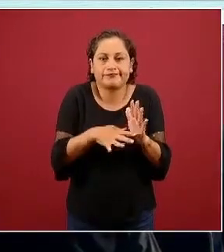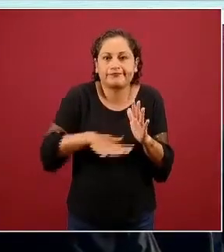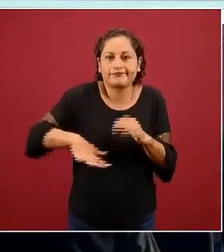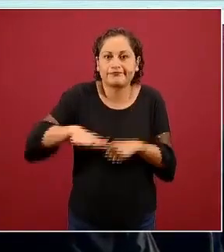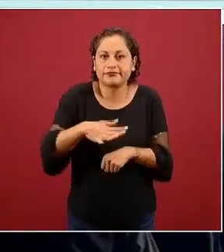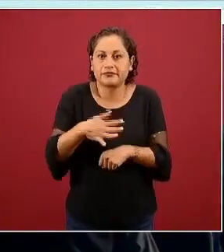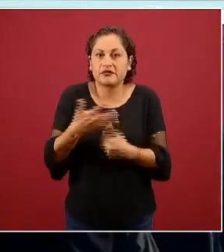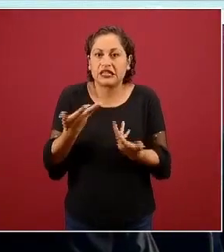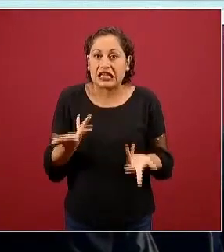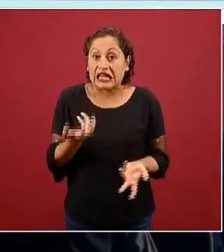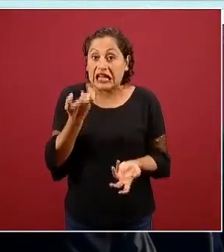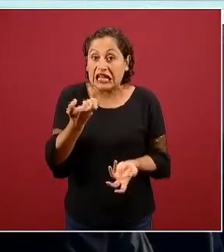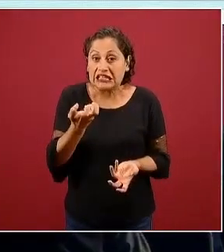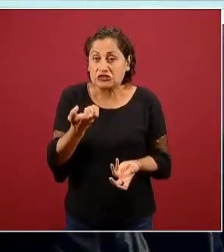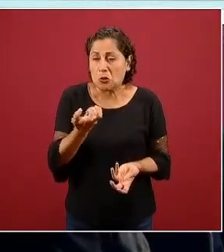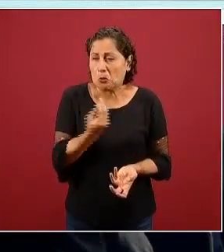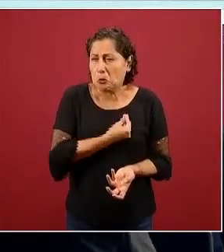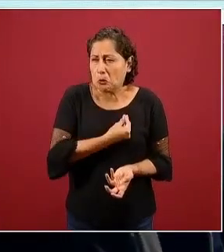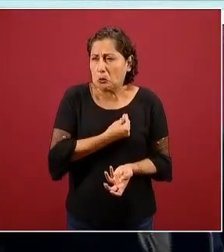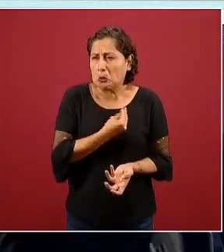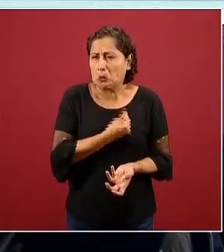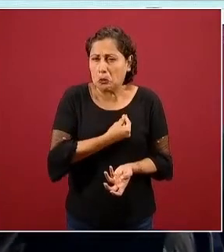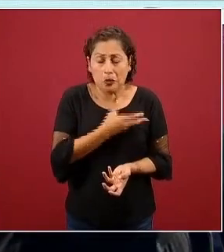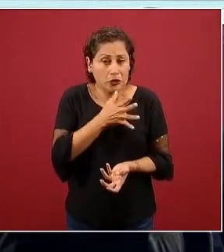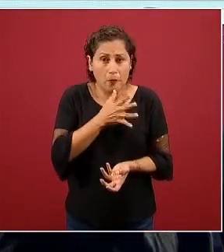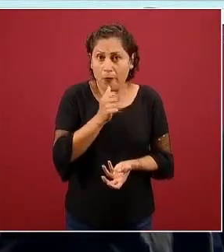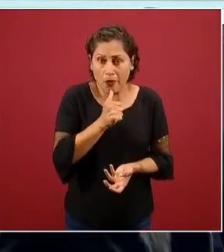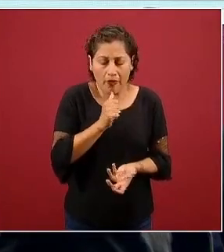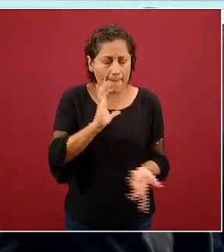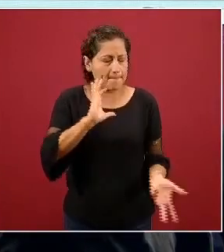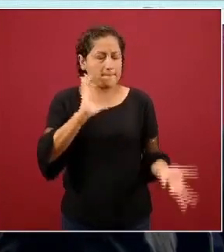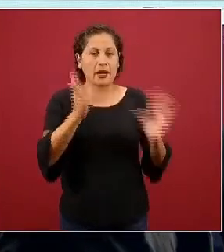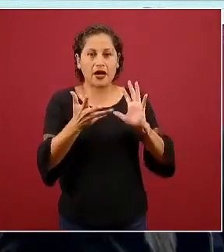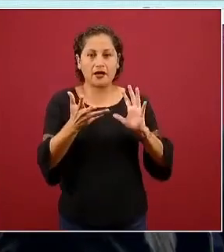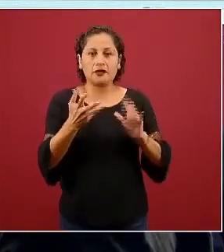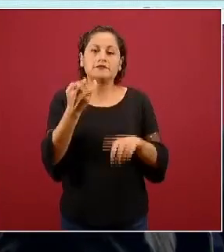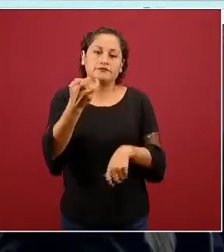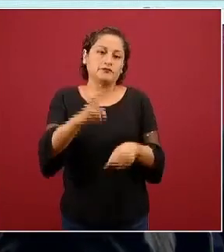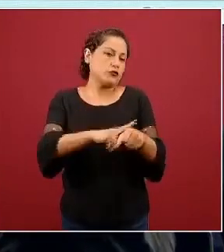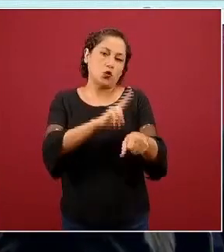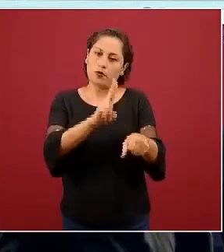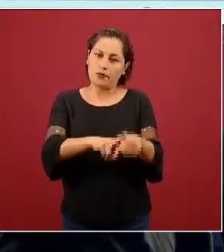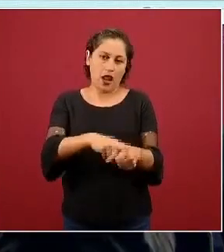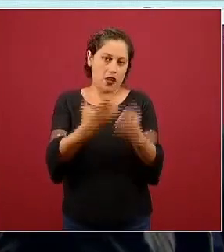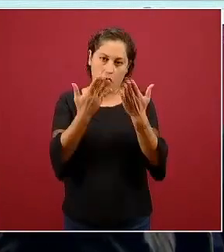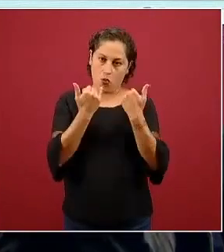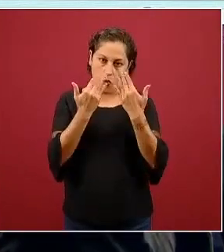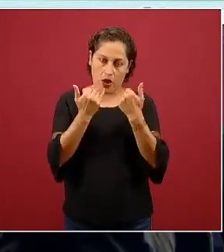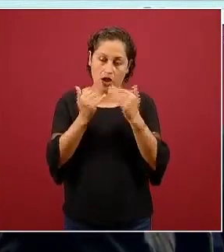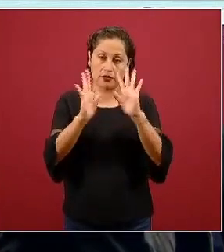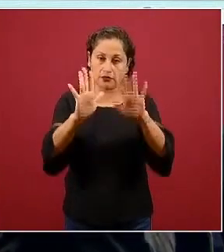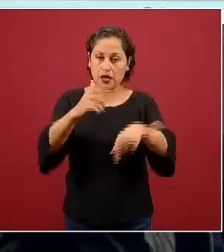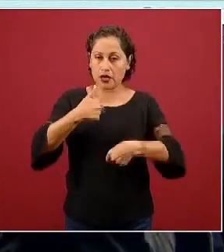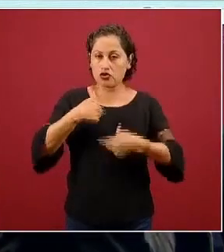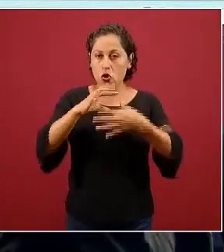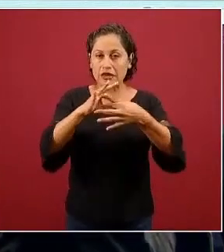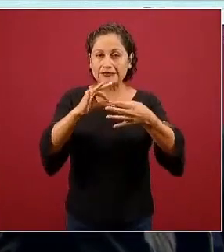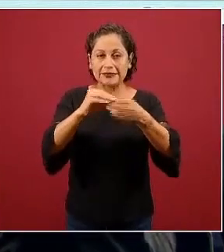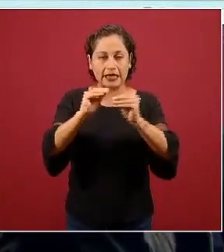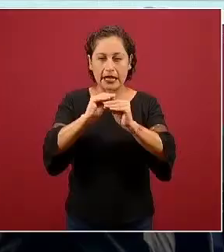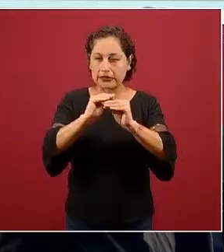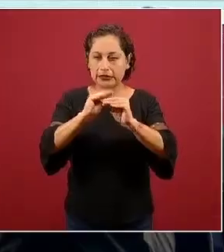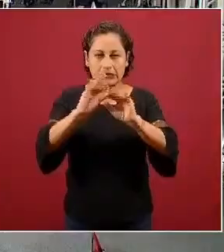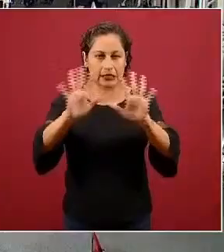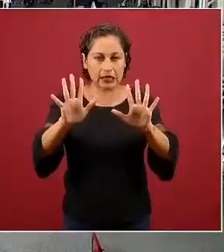ya no podemos decir que es normal. Me interesa mucho que quede muy claro, entonces voy a poner